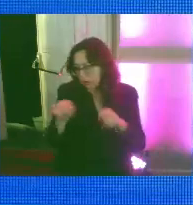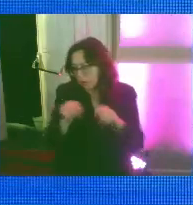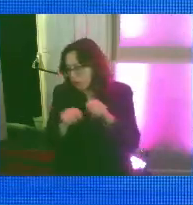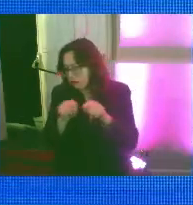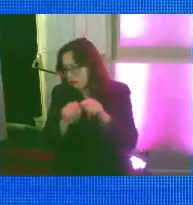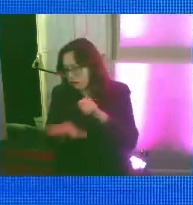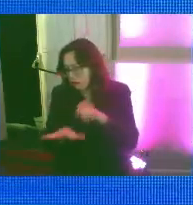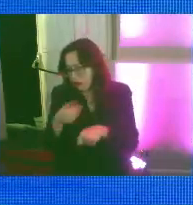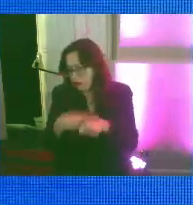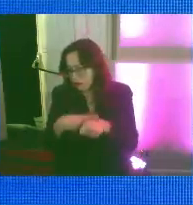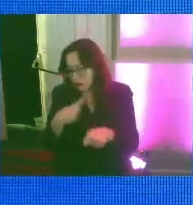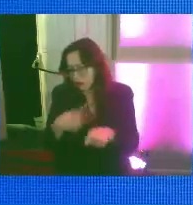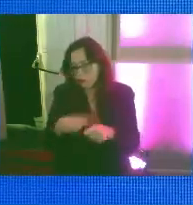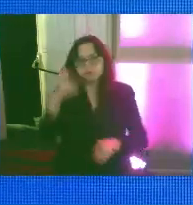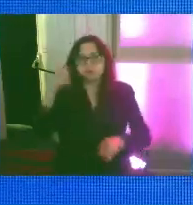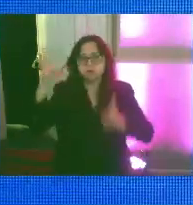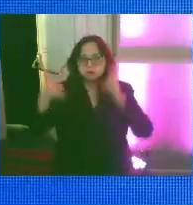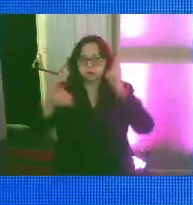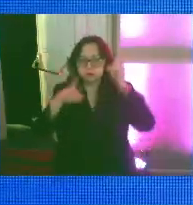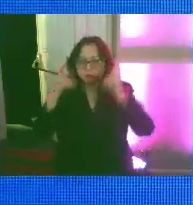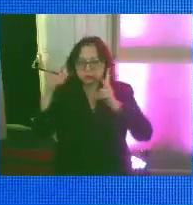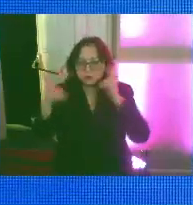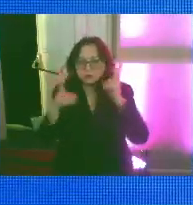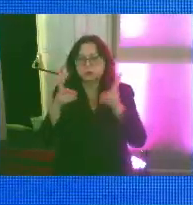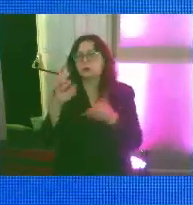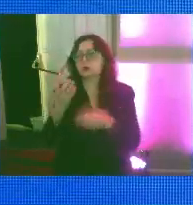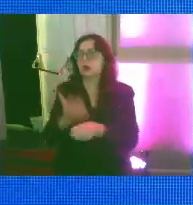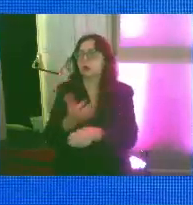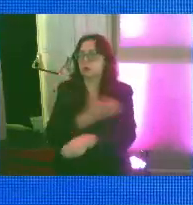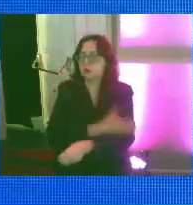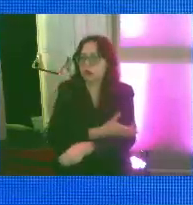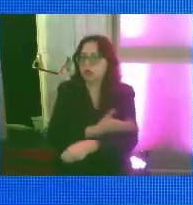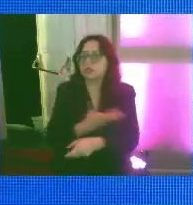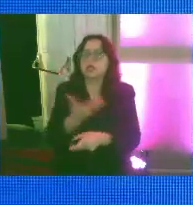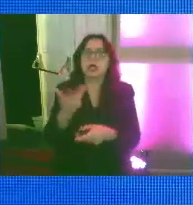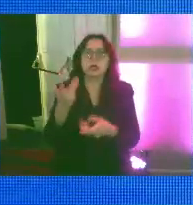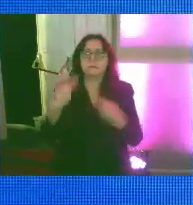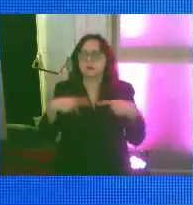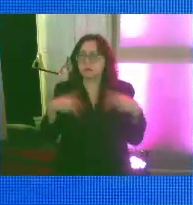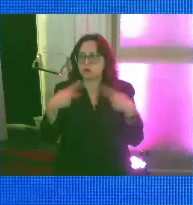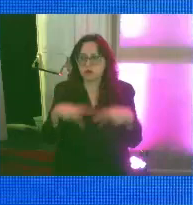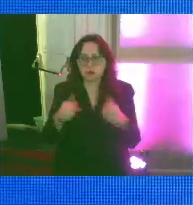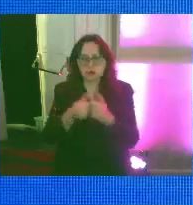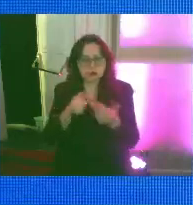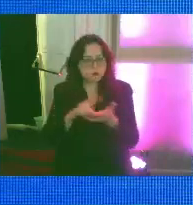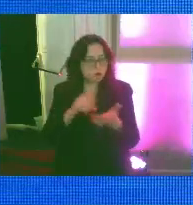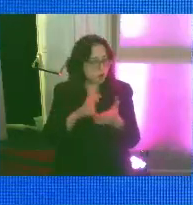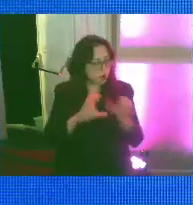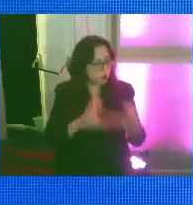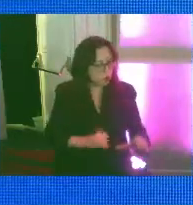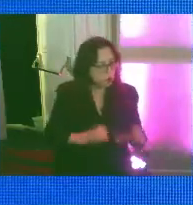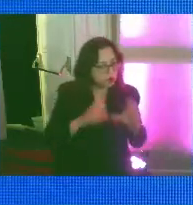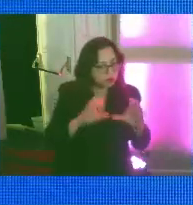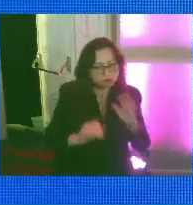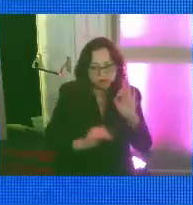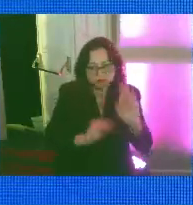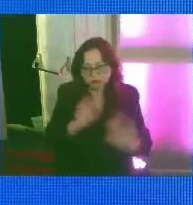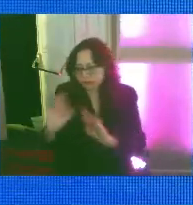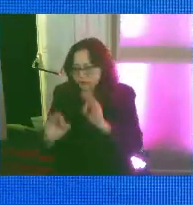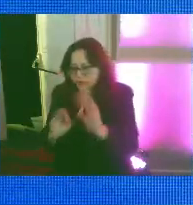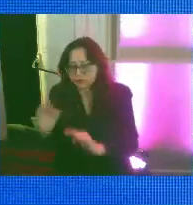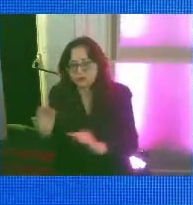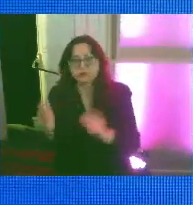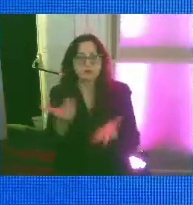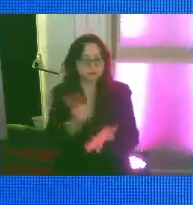a algún familiar al médico, cuidamos a una persona que tiene discapacidad. Es decir, desarrollamos durante el día, limpiamos,